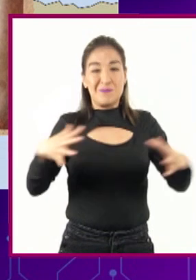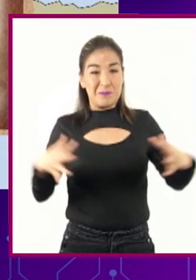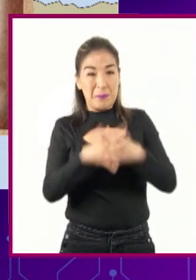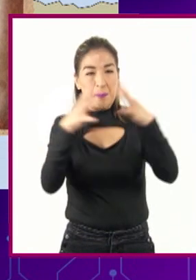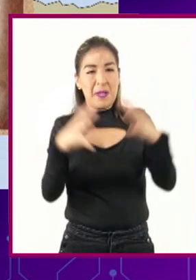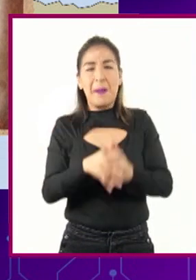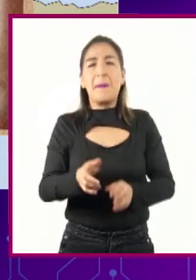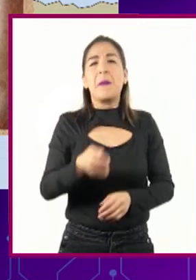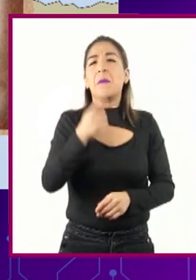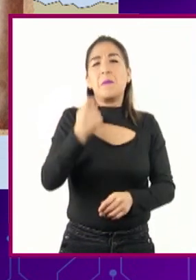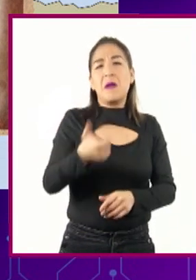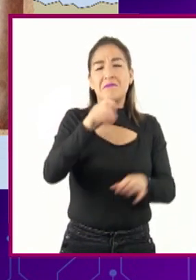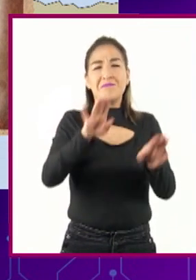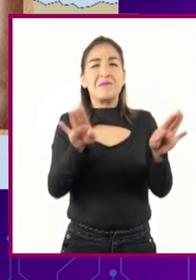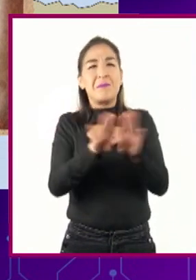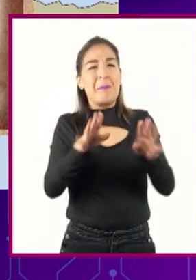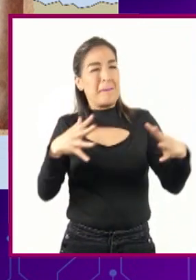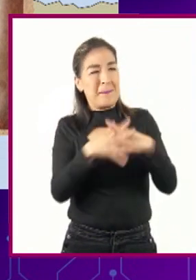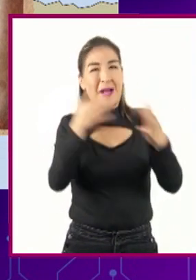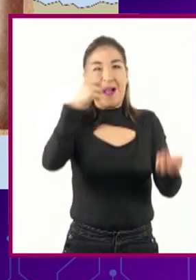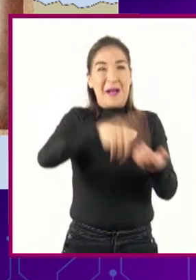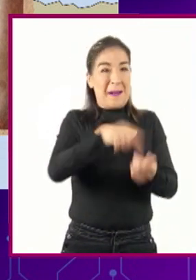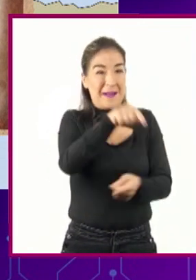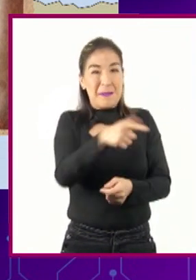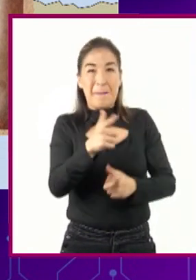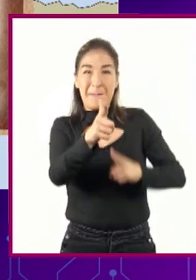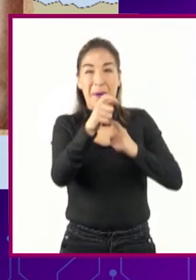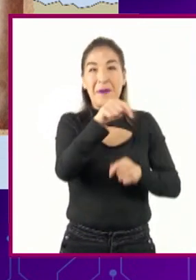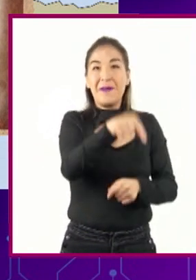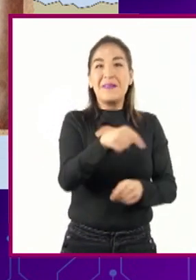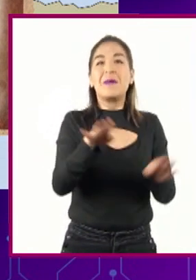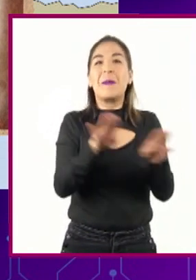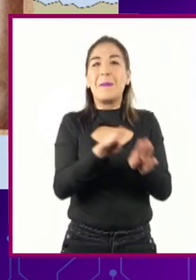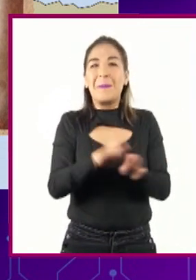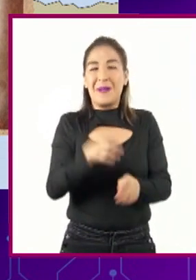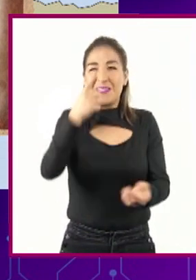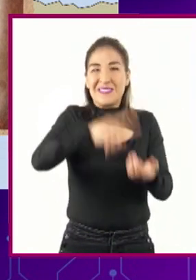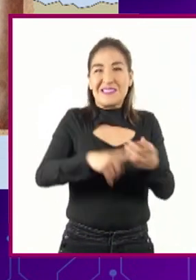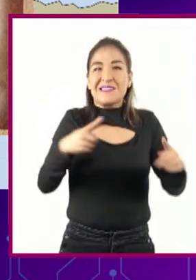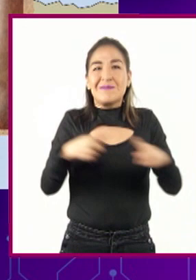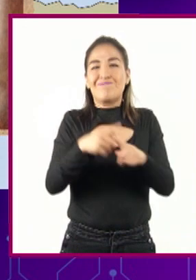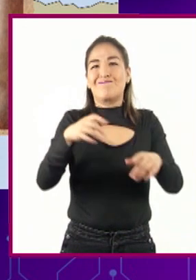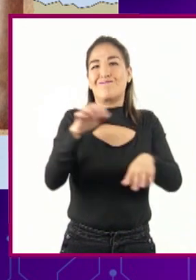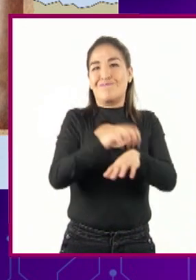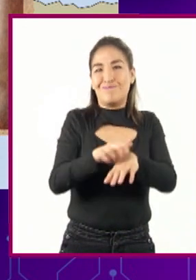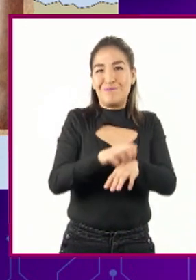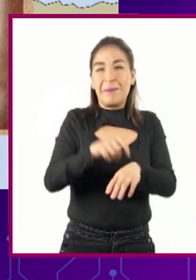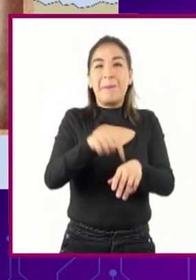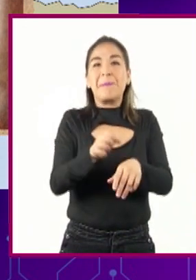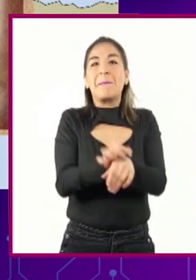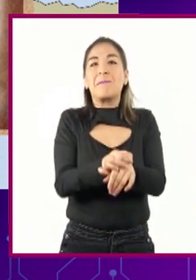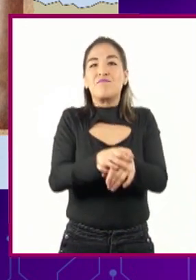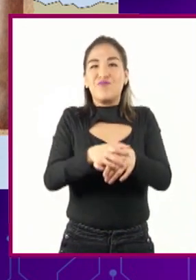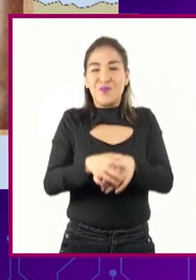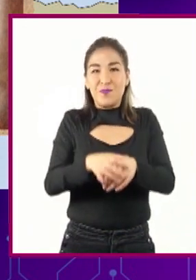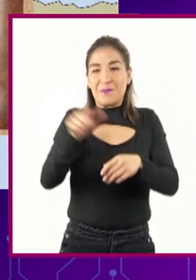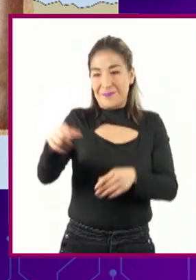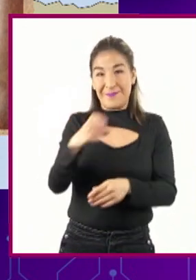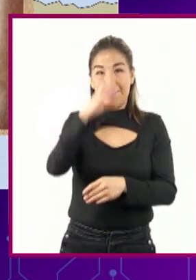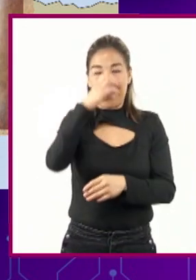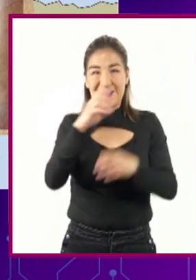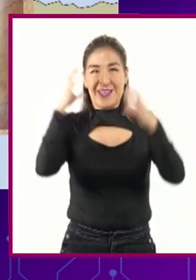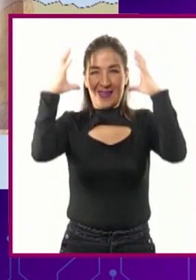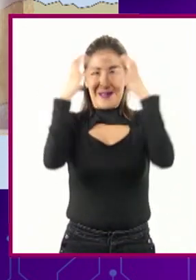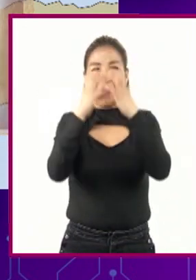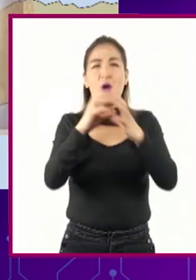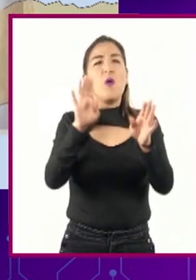primer momento no se daban cuenta que habían estado expuestos a una sustancia tóxica. Las máscaras con filtros de